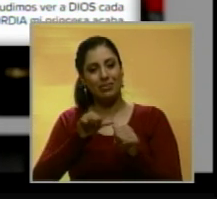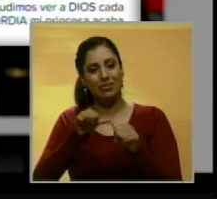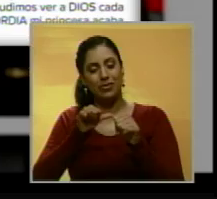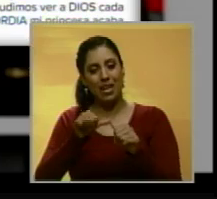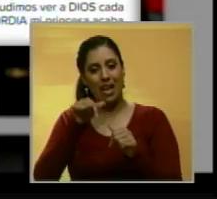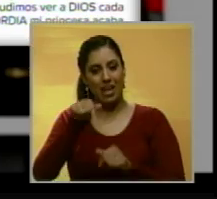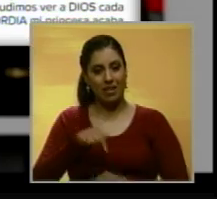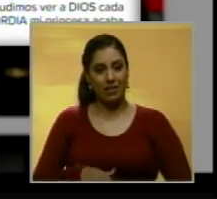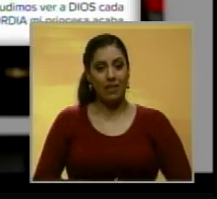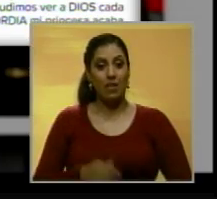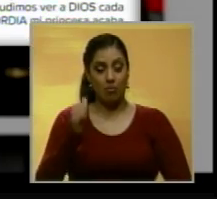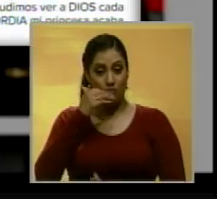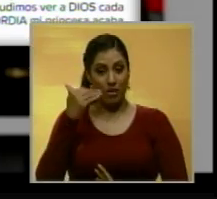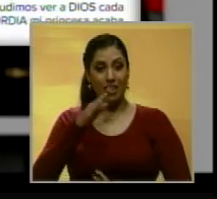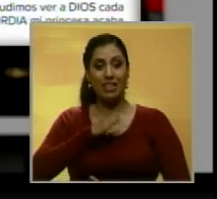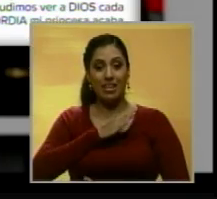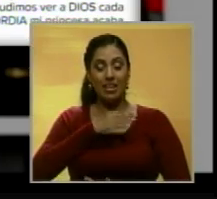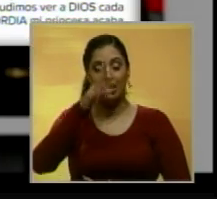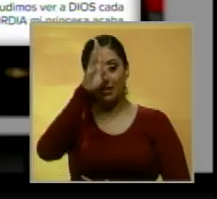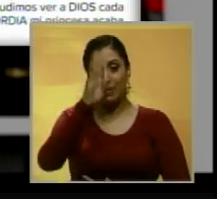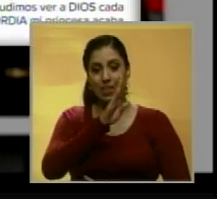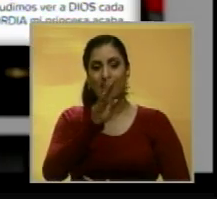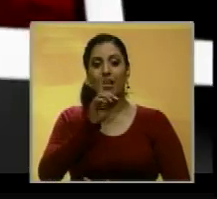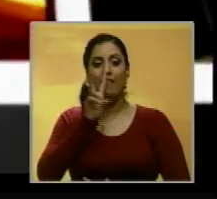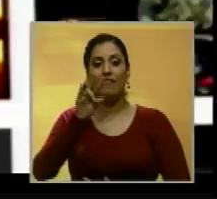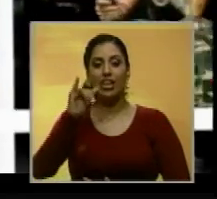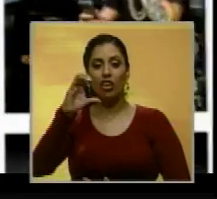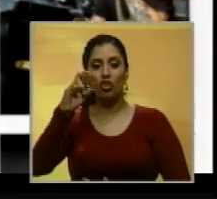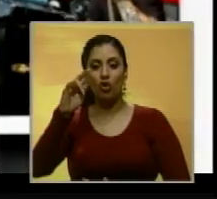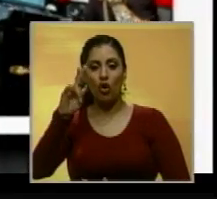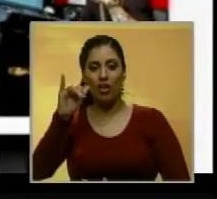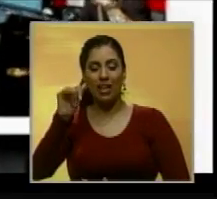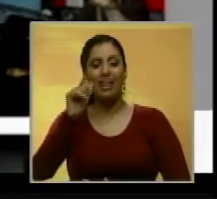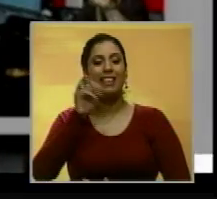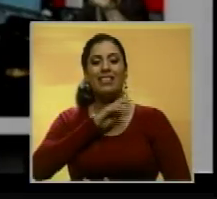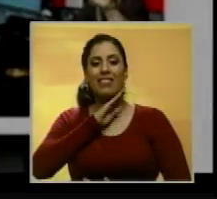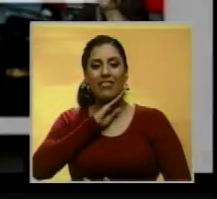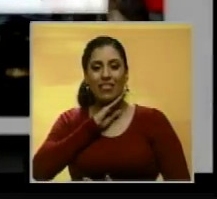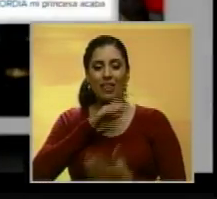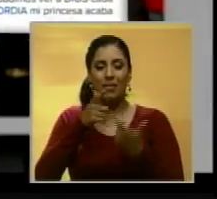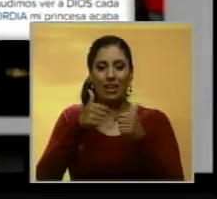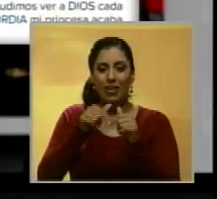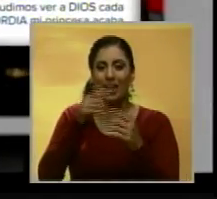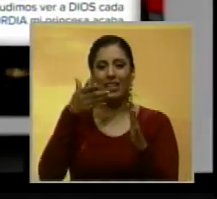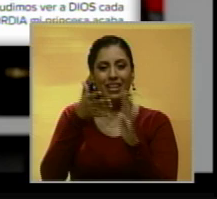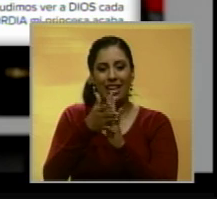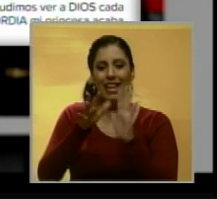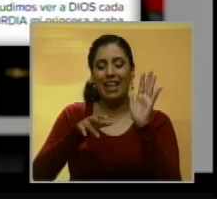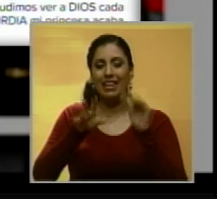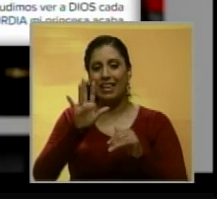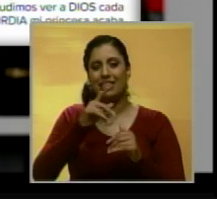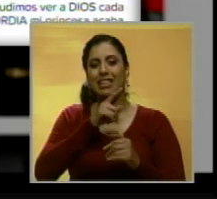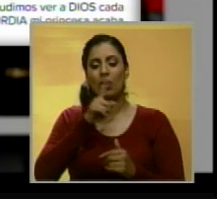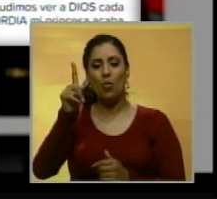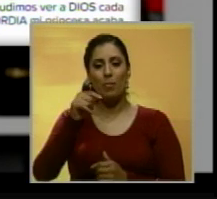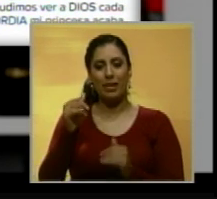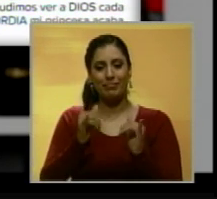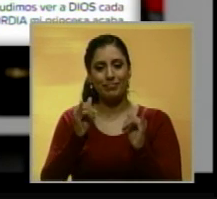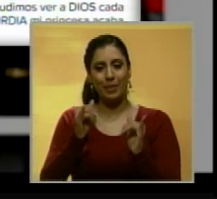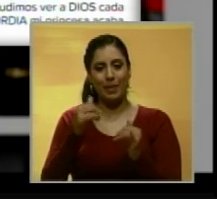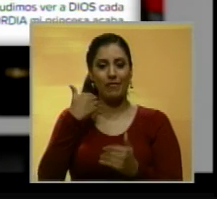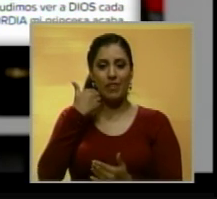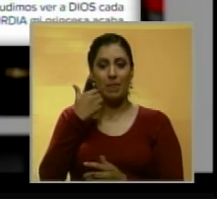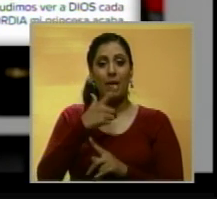permanecía recluida. Victoria, como fue bautizada por el cantante, padecía del síndrome de trisonomía 13 y tenía un mes de nacida. En